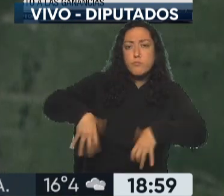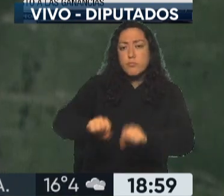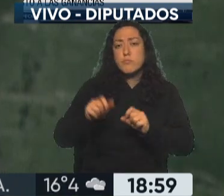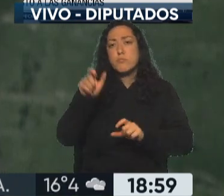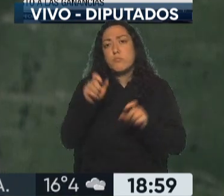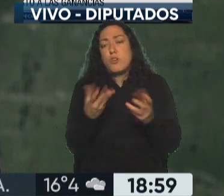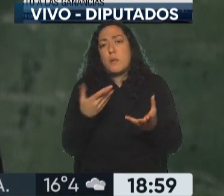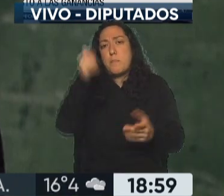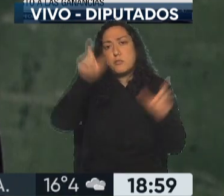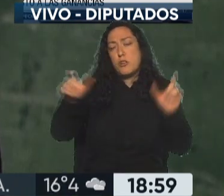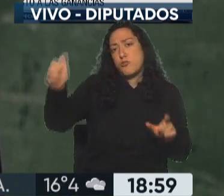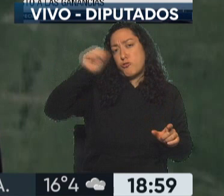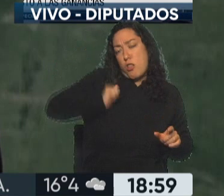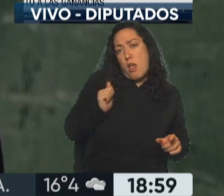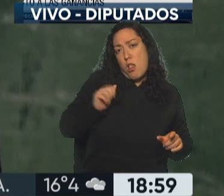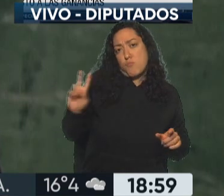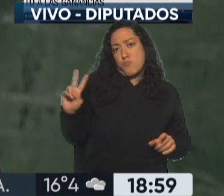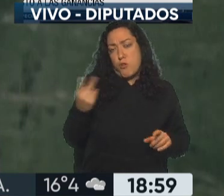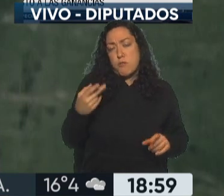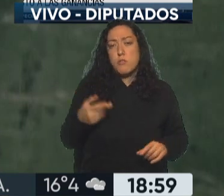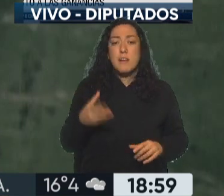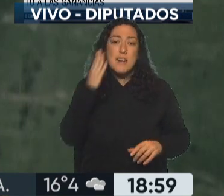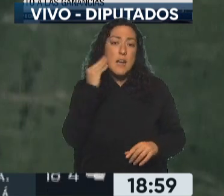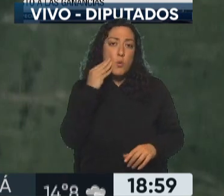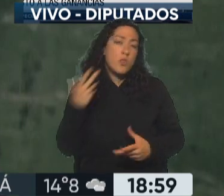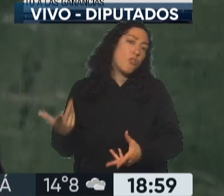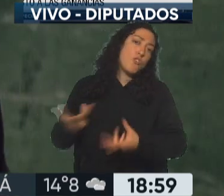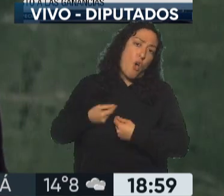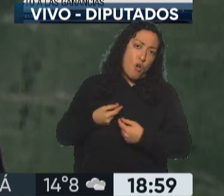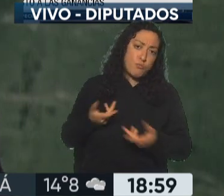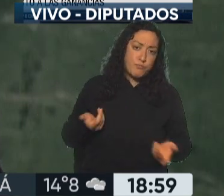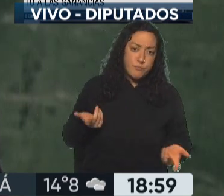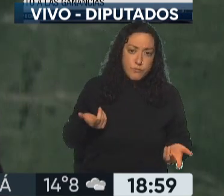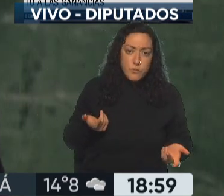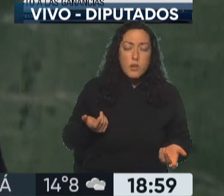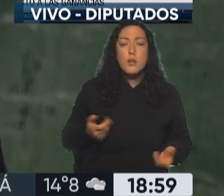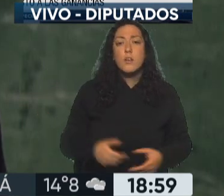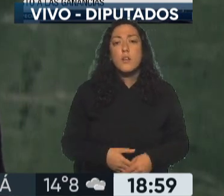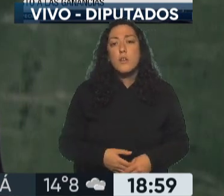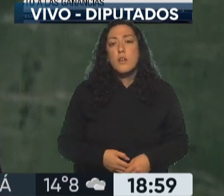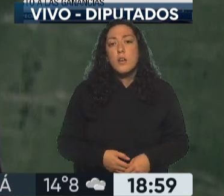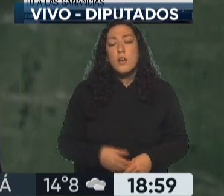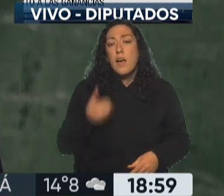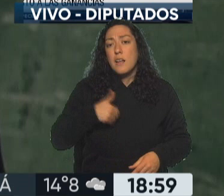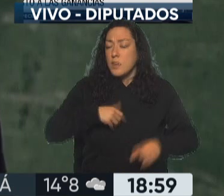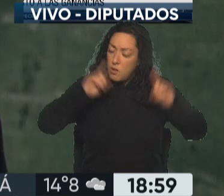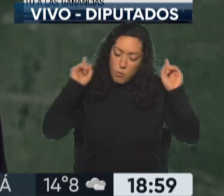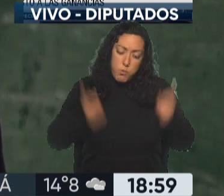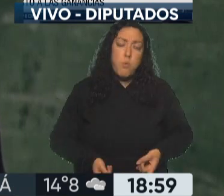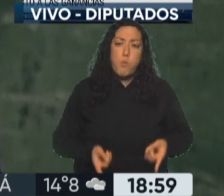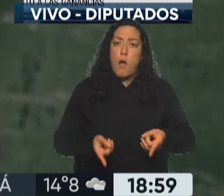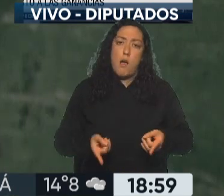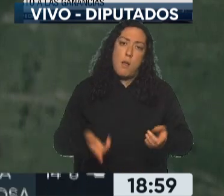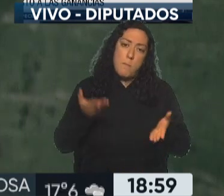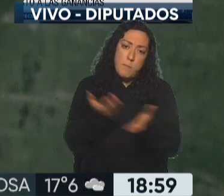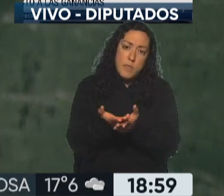cayeron. Lamentablemente, el Reino Unido rechazó nuestra propuesta. No obstante ello, la Argentina reitera su